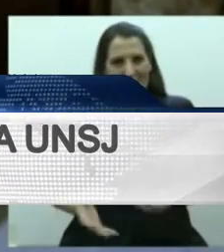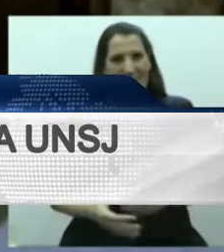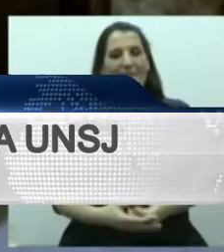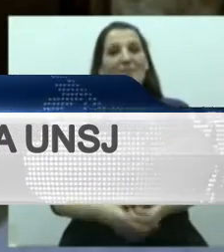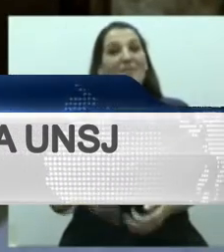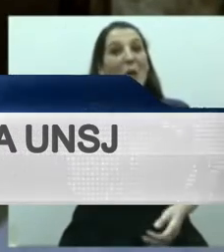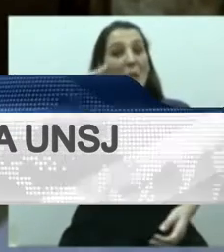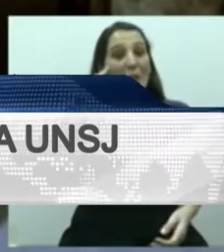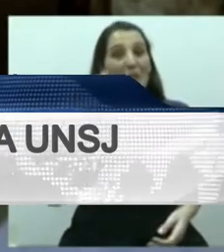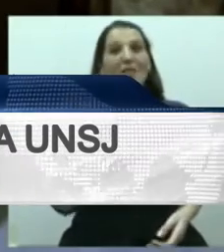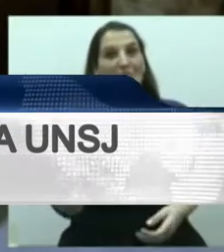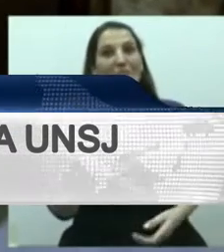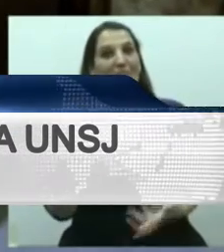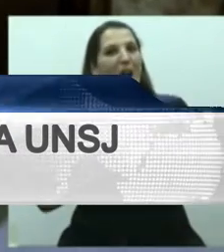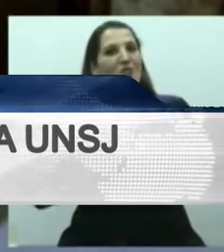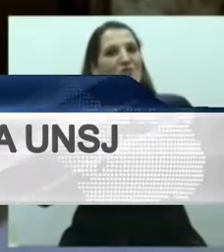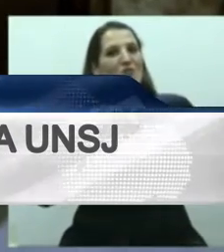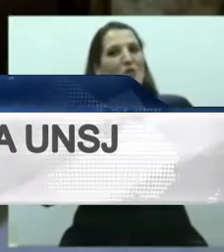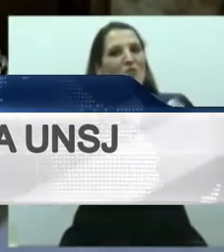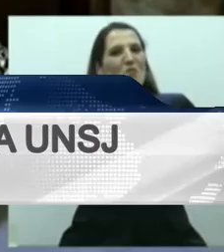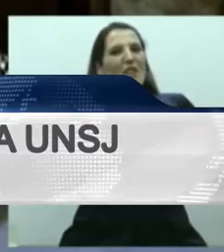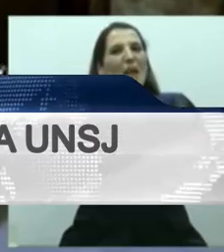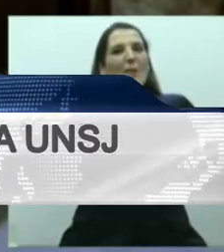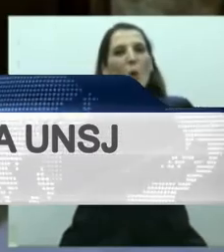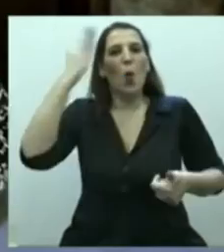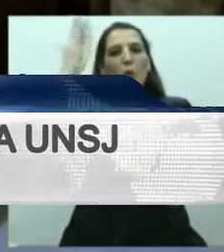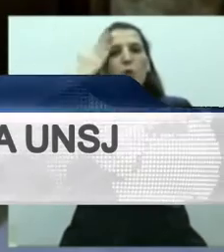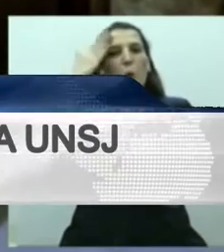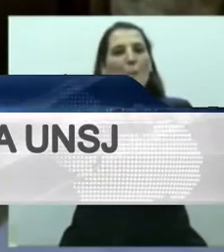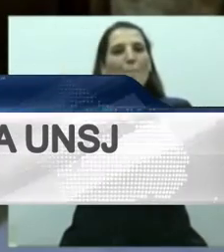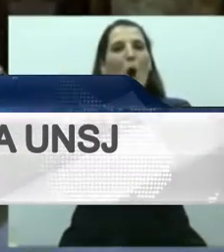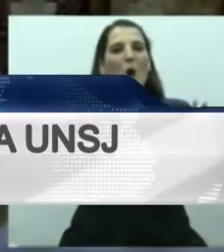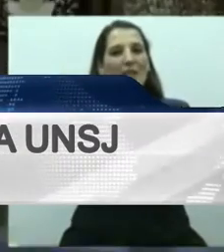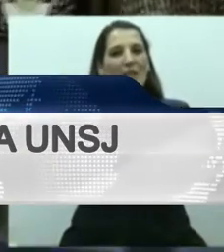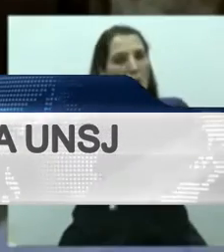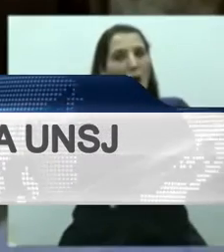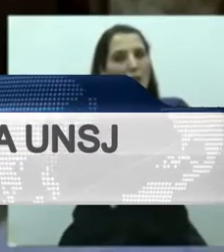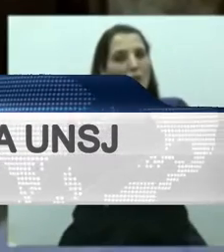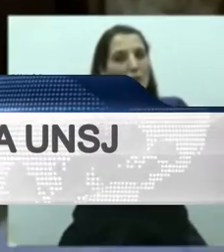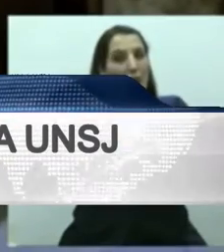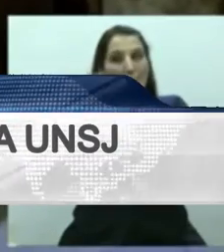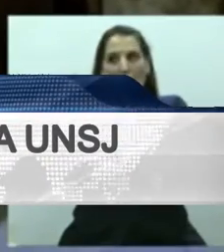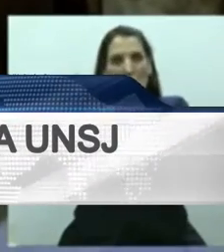eso yo tengo esperanza de que cuanto antes todo salga a favor y las